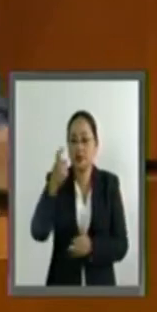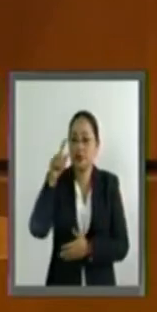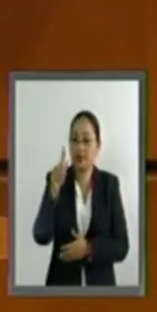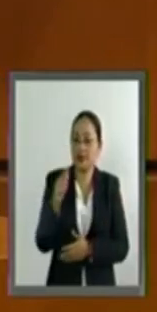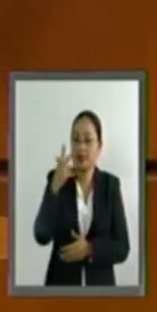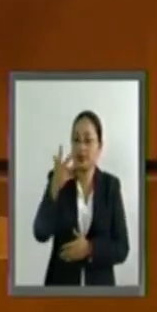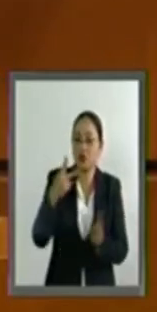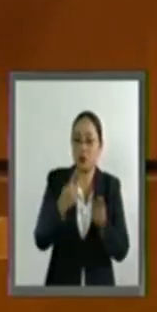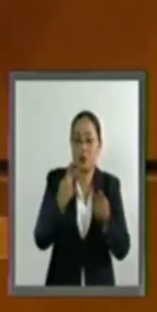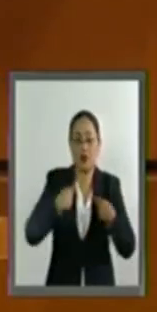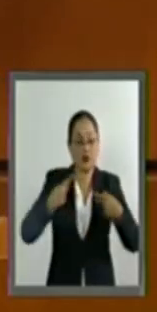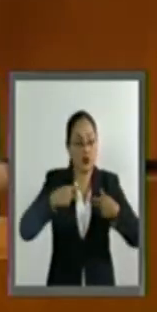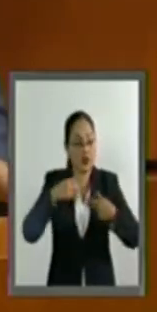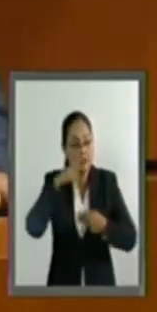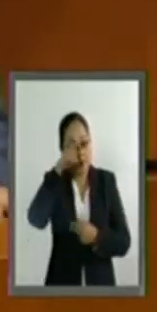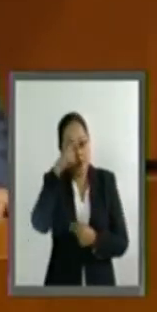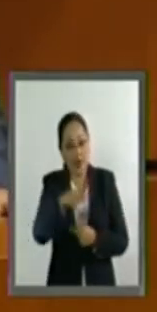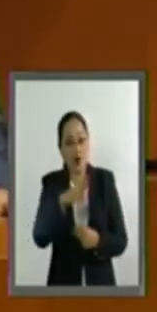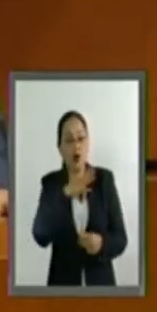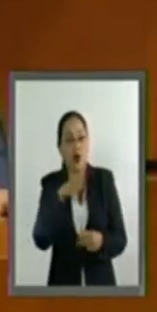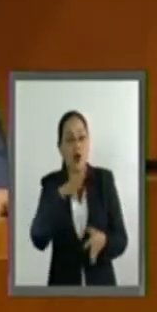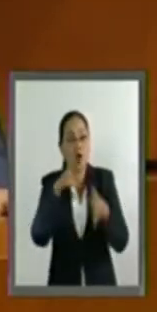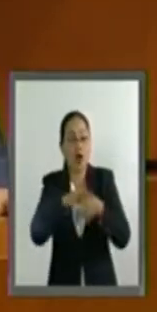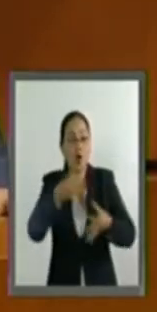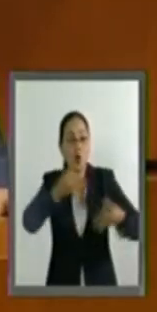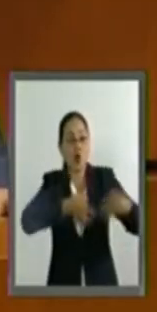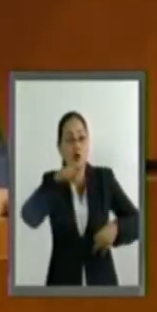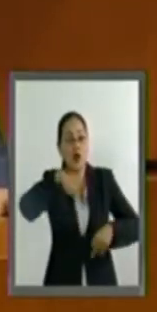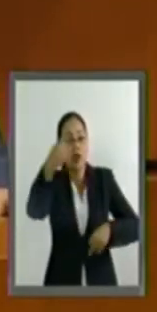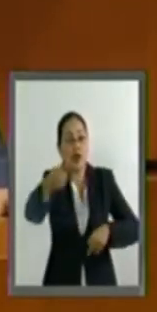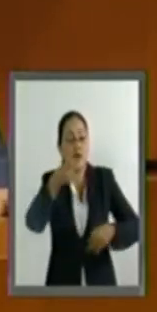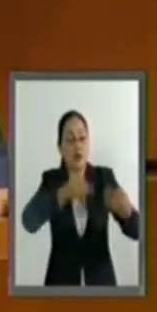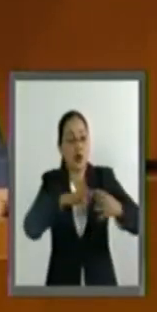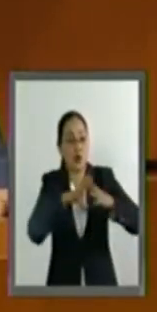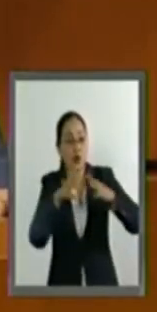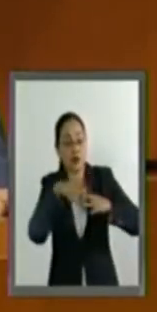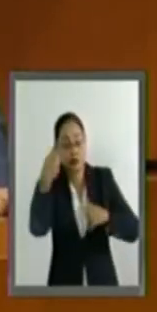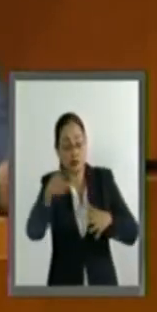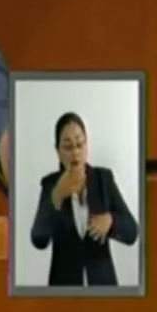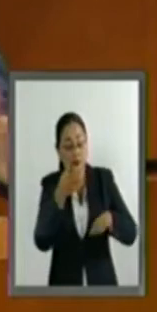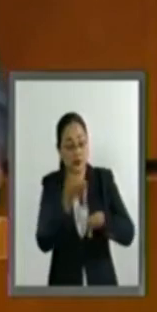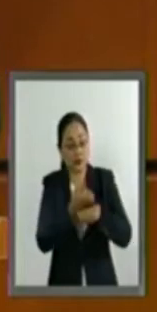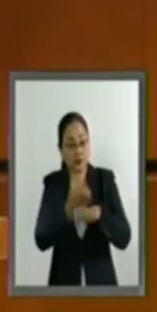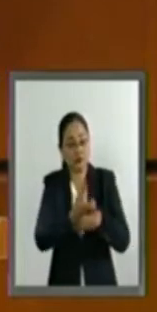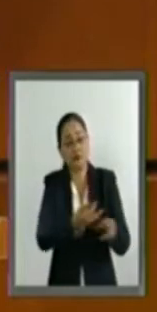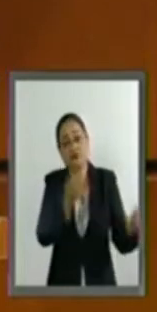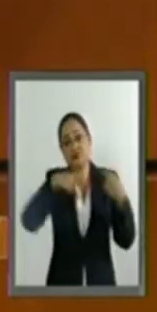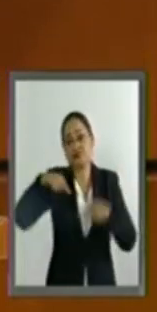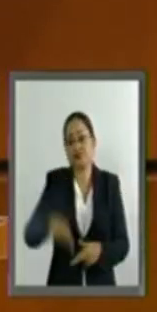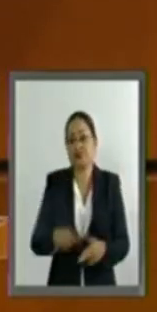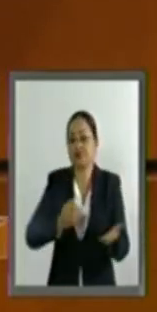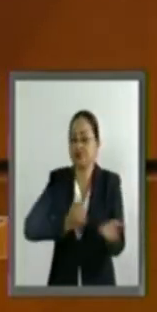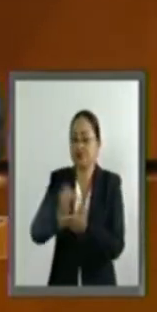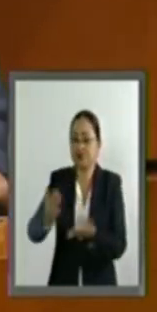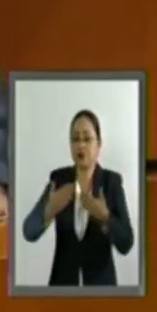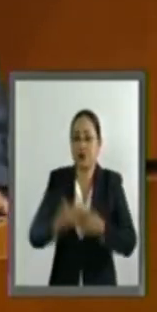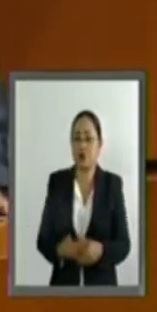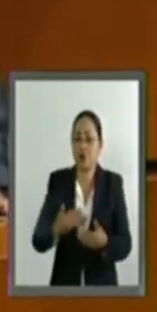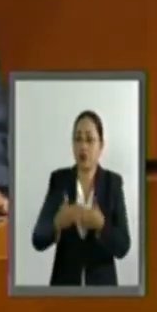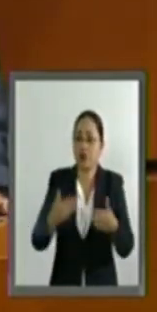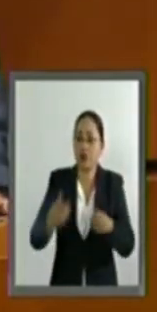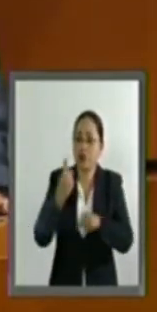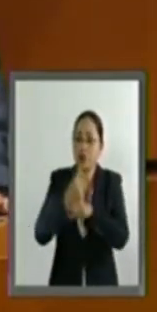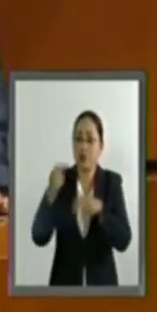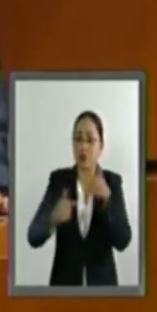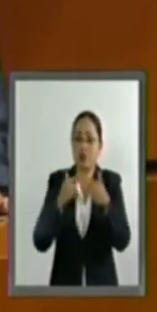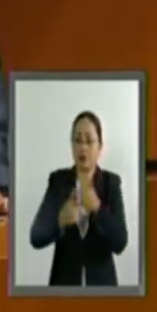mexicanos que se encontraban en juicio ante los tribunales migratorios de aquella nación. Esto nos ubica en el primer lugar